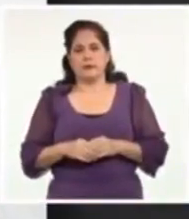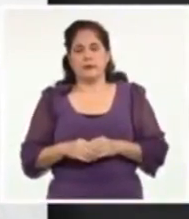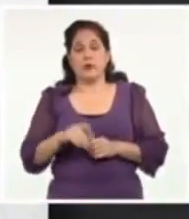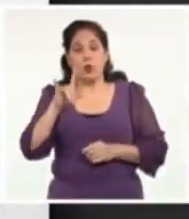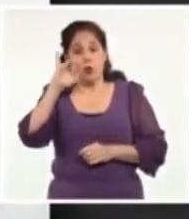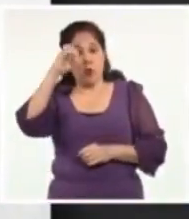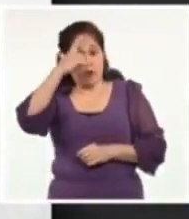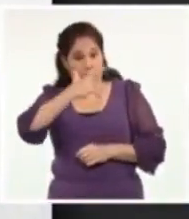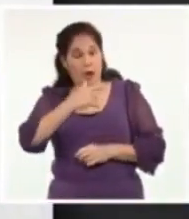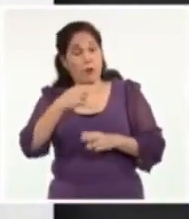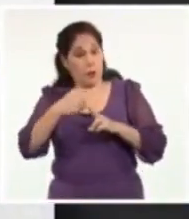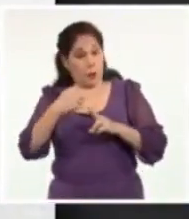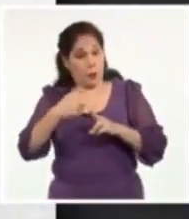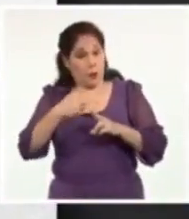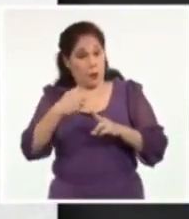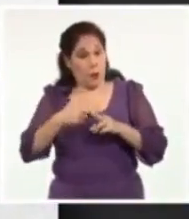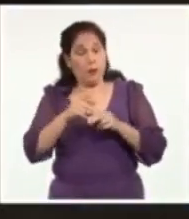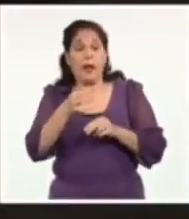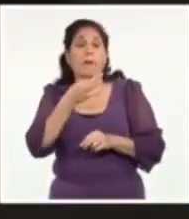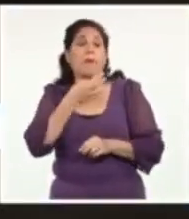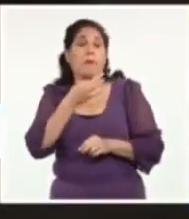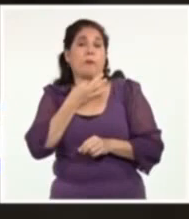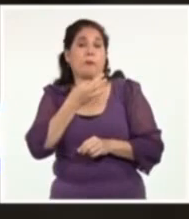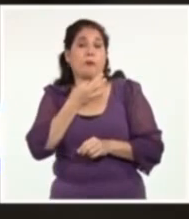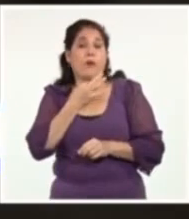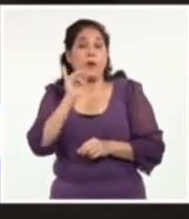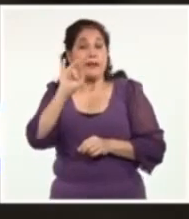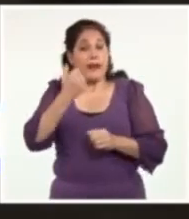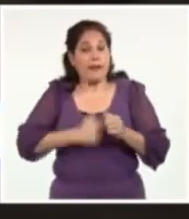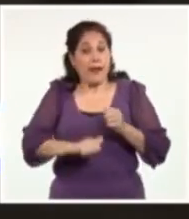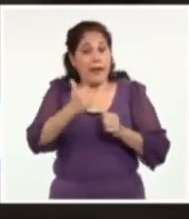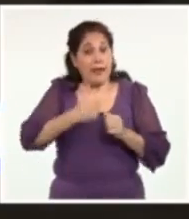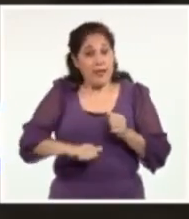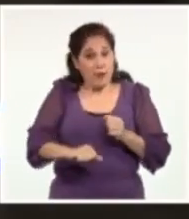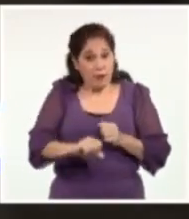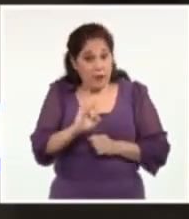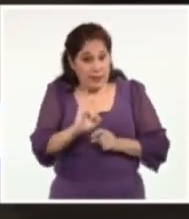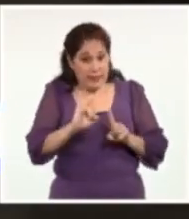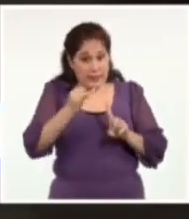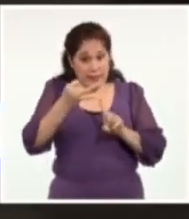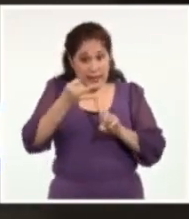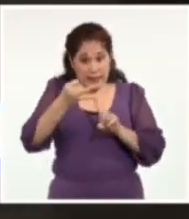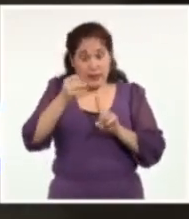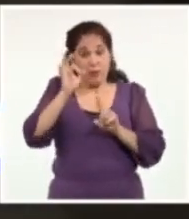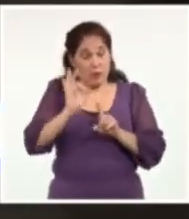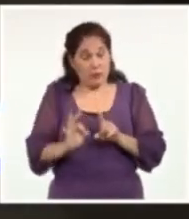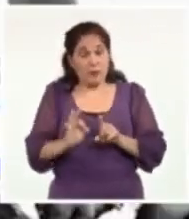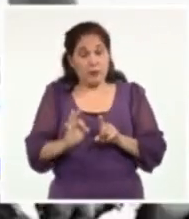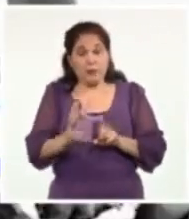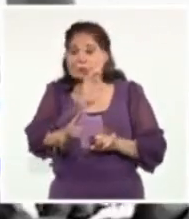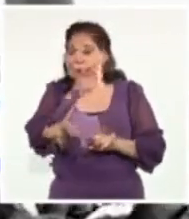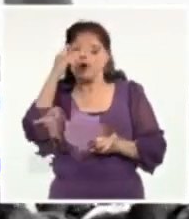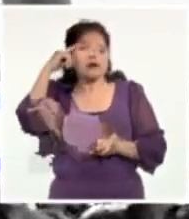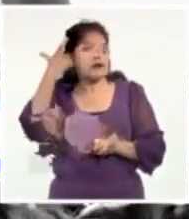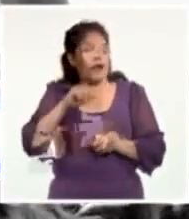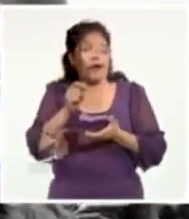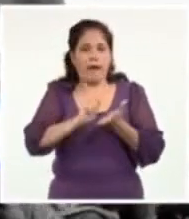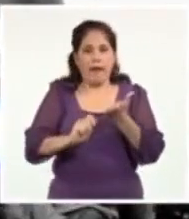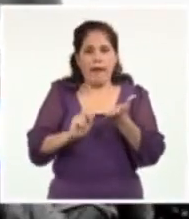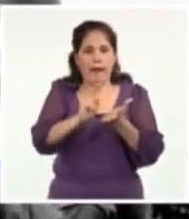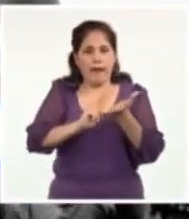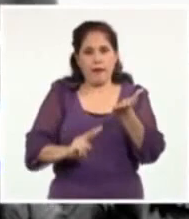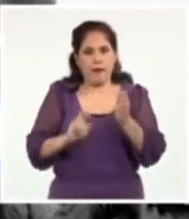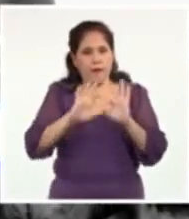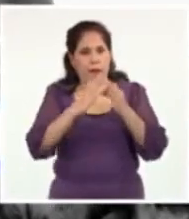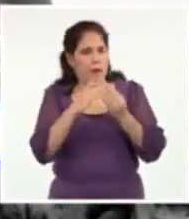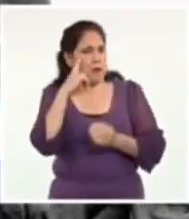Lula da Silva, el nordestino pobre y séptimo hijo de una pareja de labradores analfabetos, nunca soñó con ser un político o